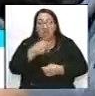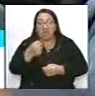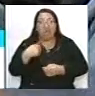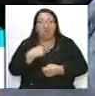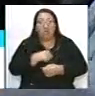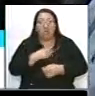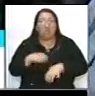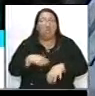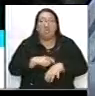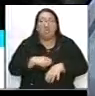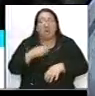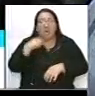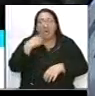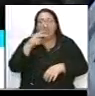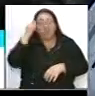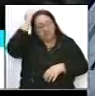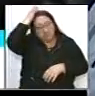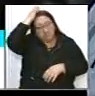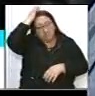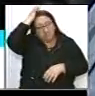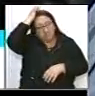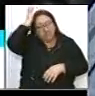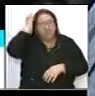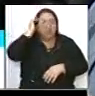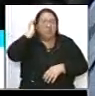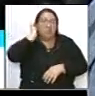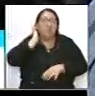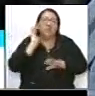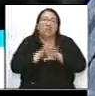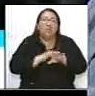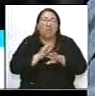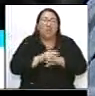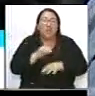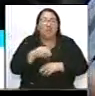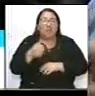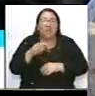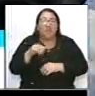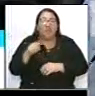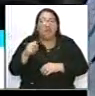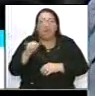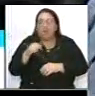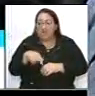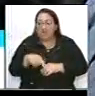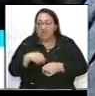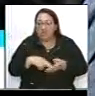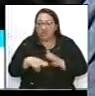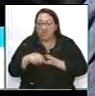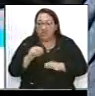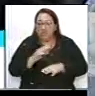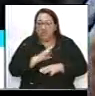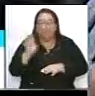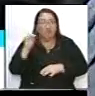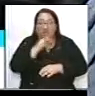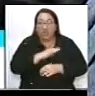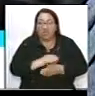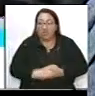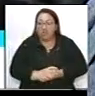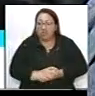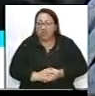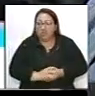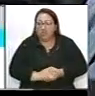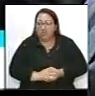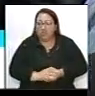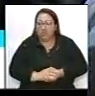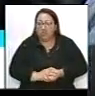nos habíamos demorado, que nosotros queríamos blindar a Moisés Mamani, ¿no? Y que acá estamos haciendo una obstrucción. Falso, totalmente